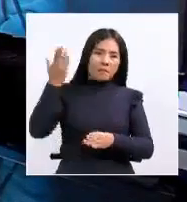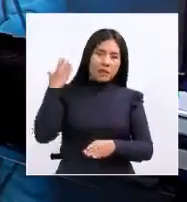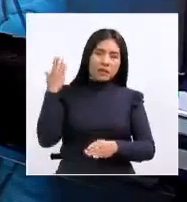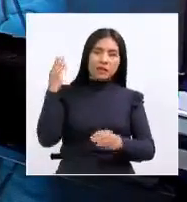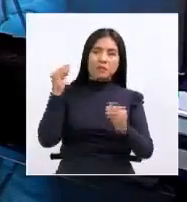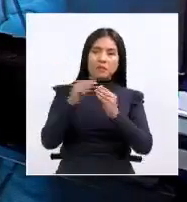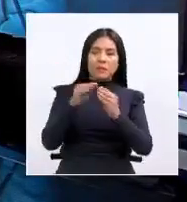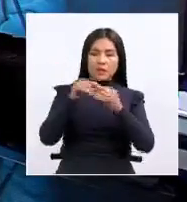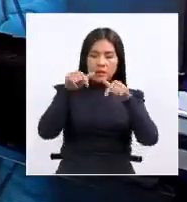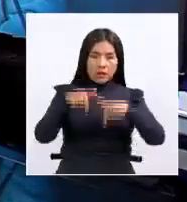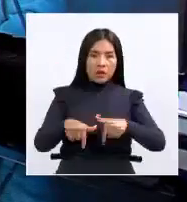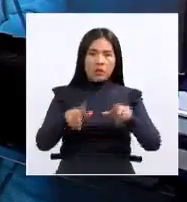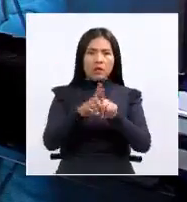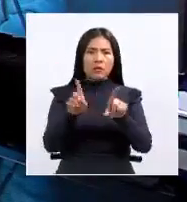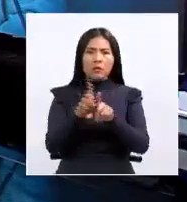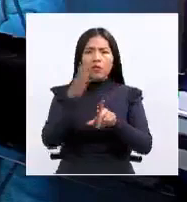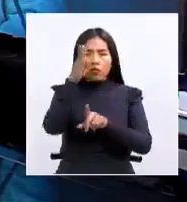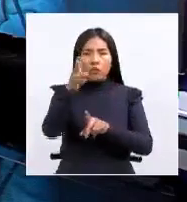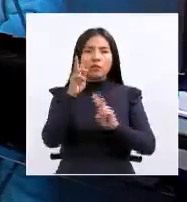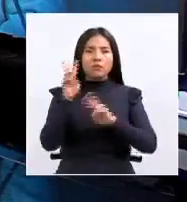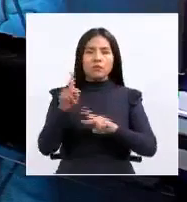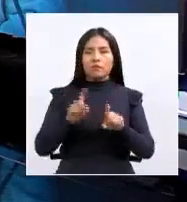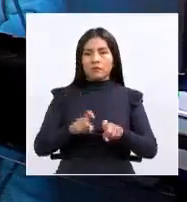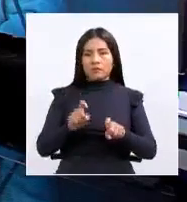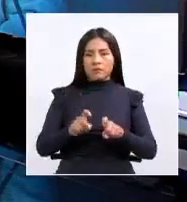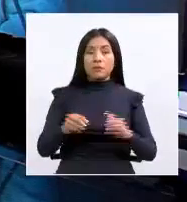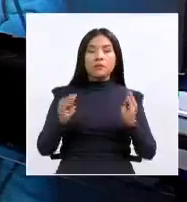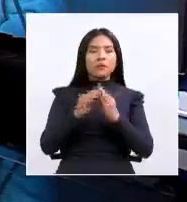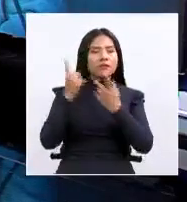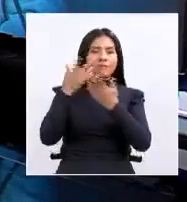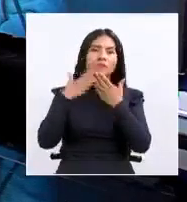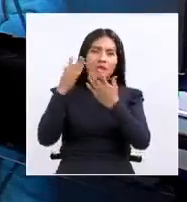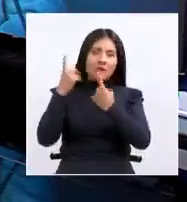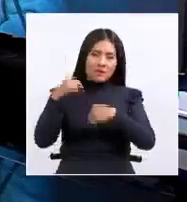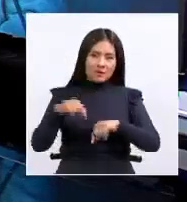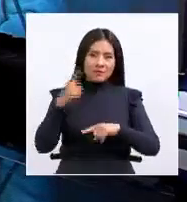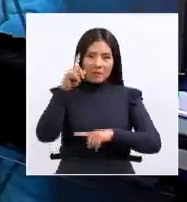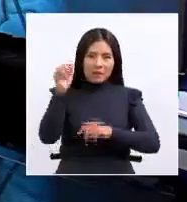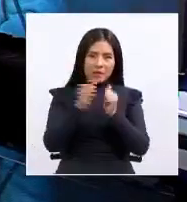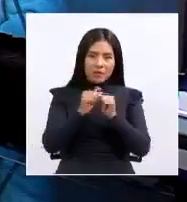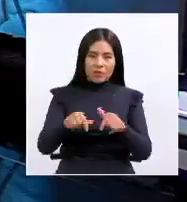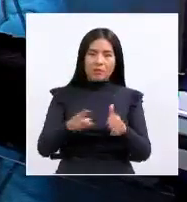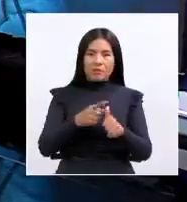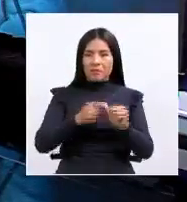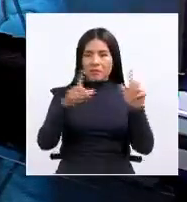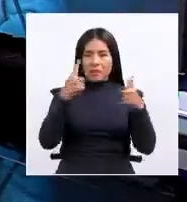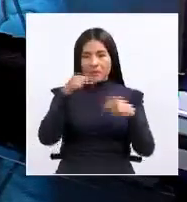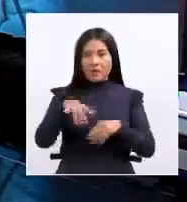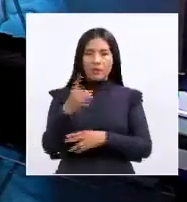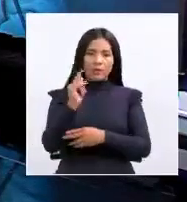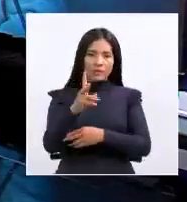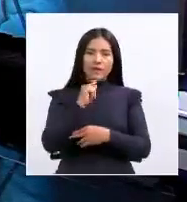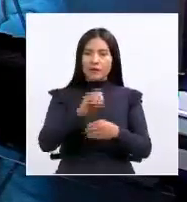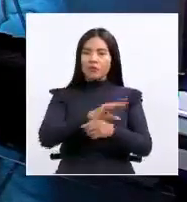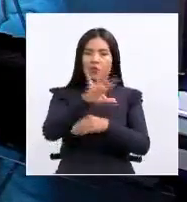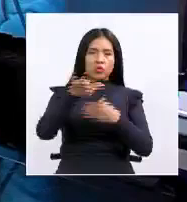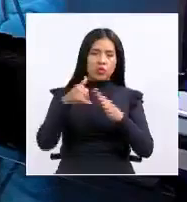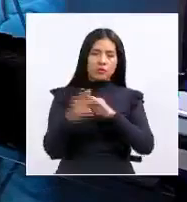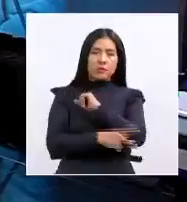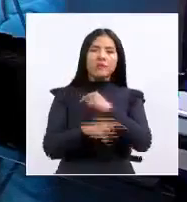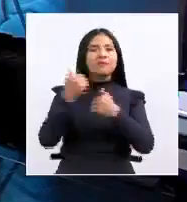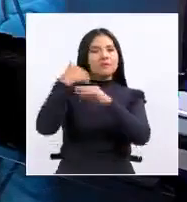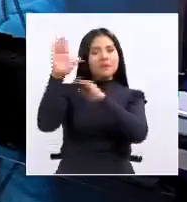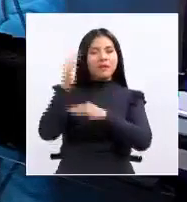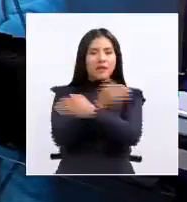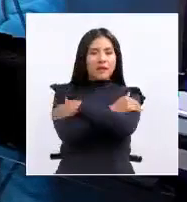camino de hacia dónde vamos. Silvina, le agradecemos mucho por haber estado esta noche aquí en Primer Plano a través de Bolivia TV, llegando a todo el país. Un fuerte abrazo hasta